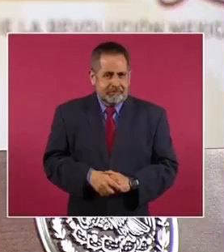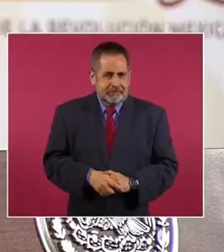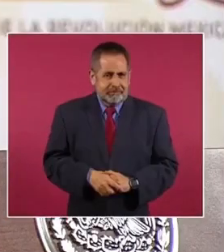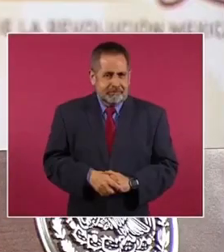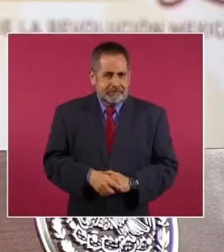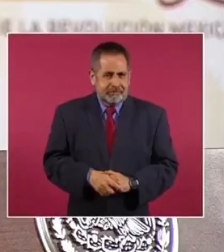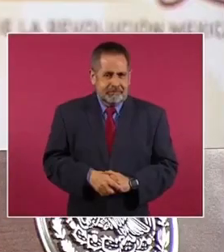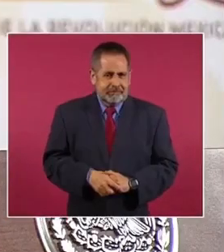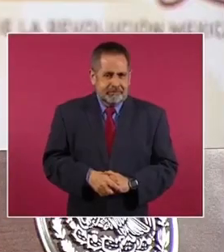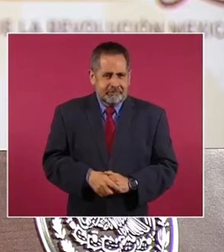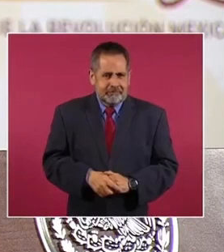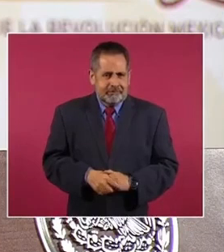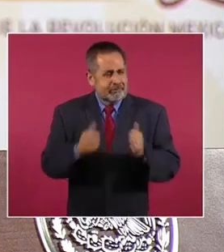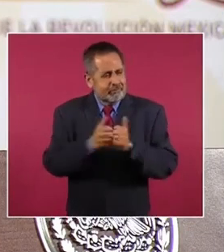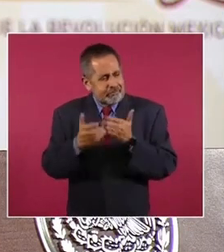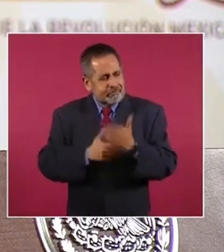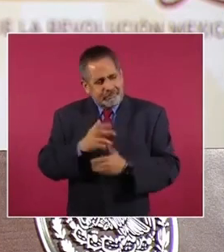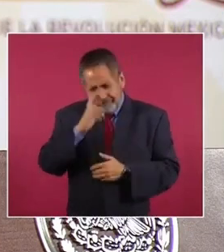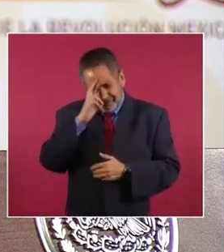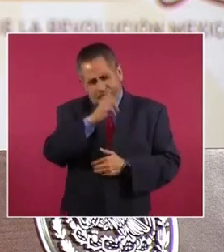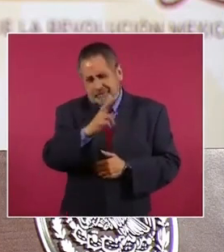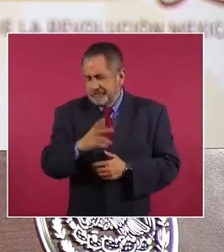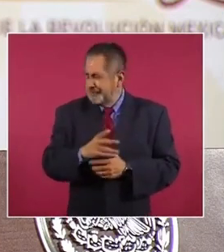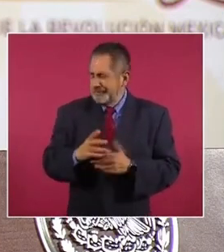ningún respeto va todo respeto